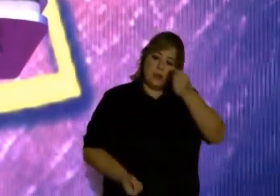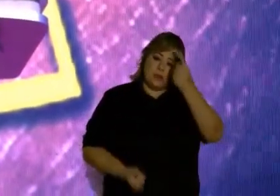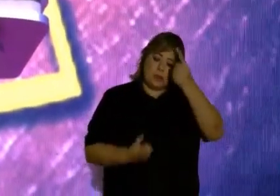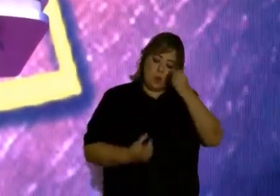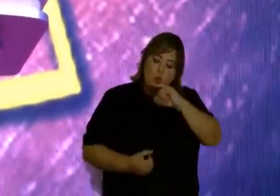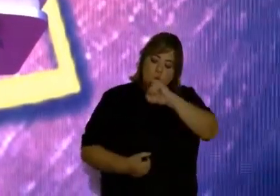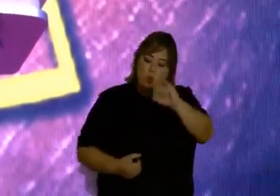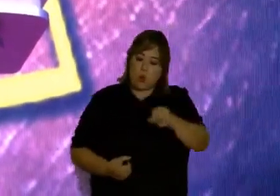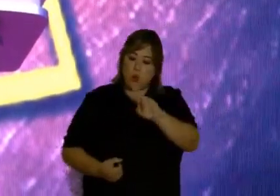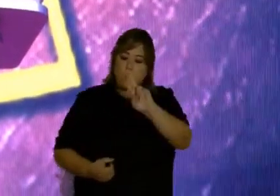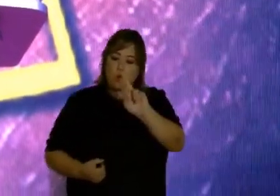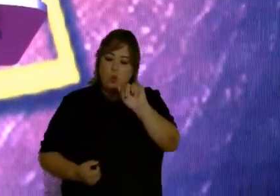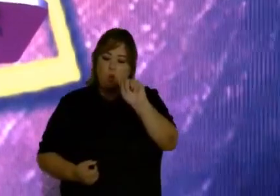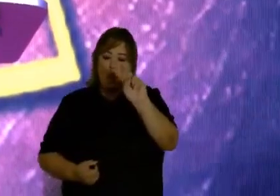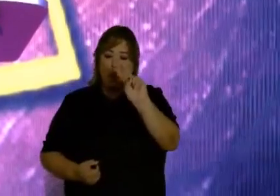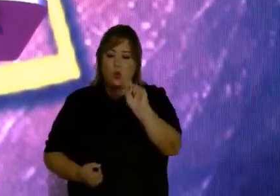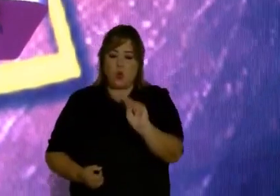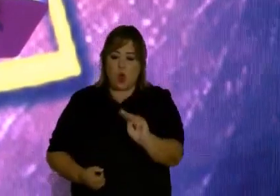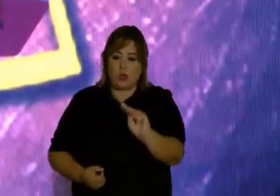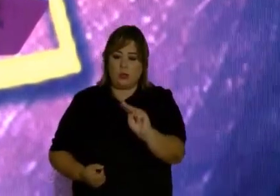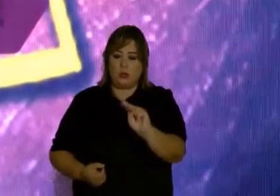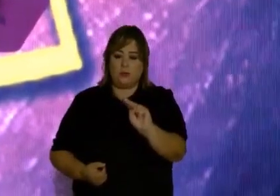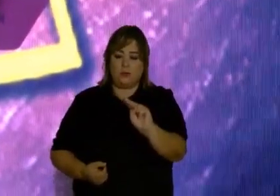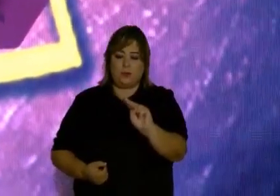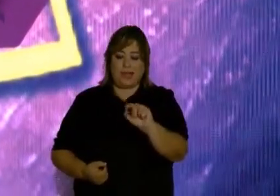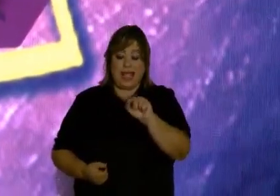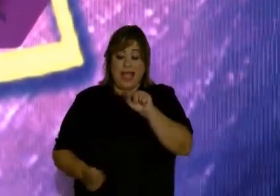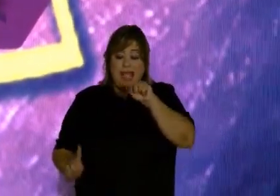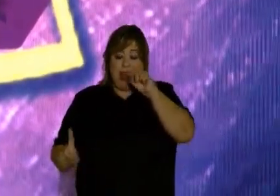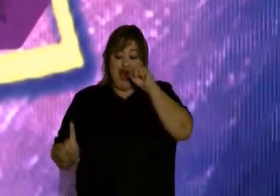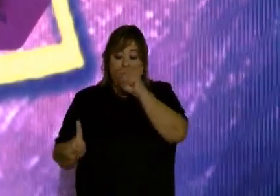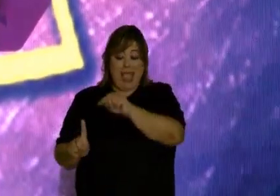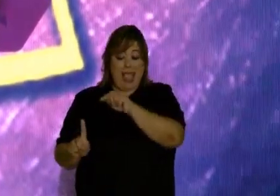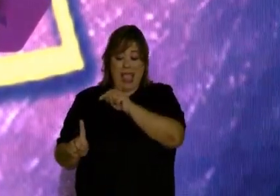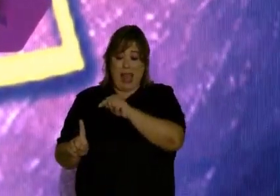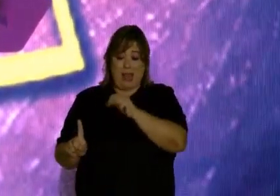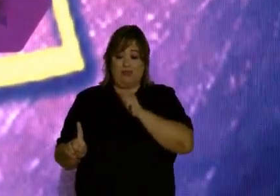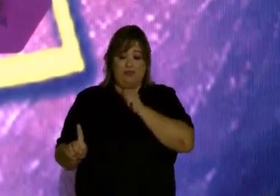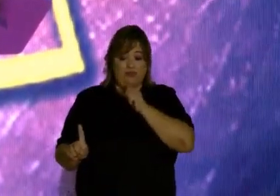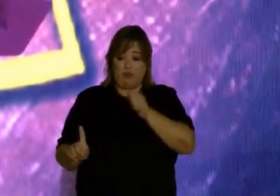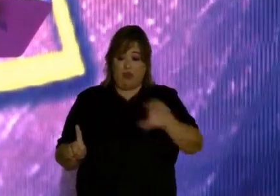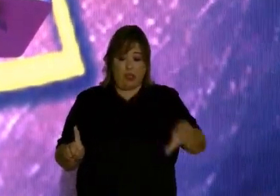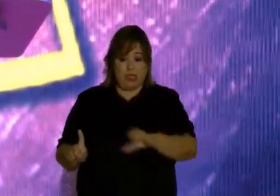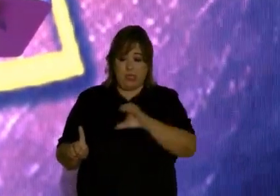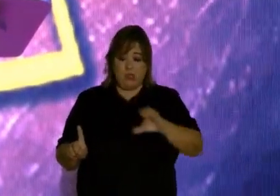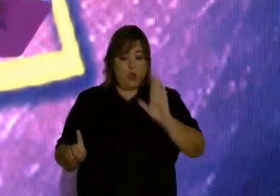profetizó tempranamente, el hombre que no realizó ni un solo milagro,